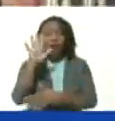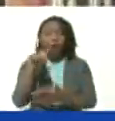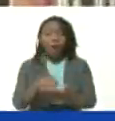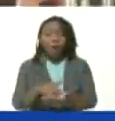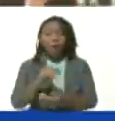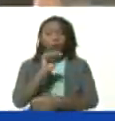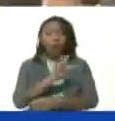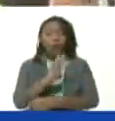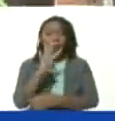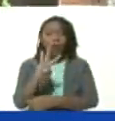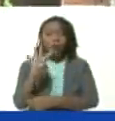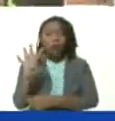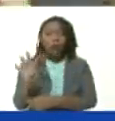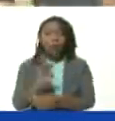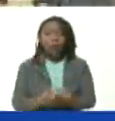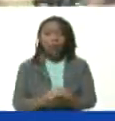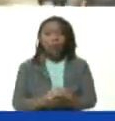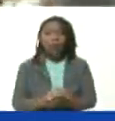5.444.